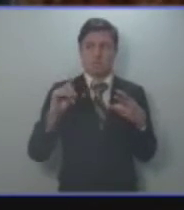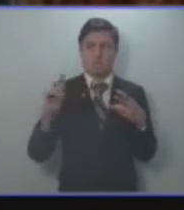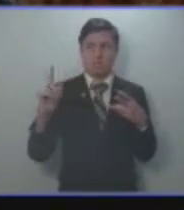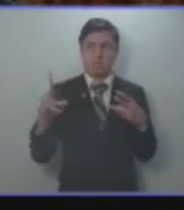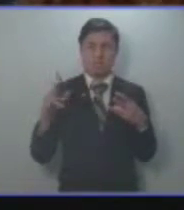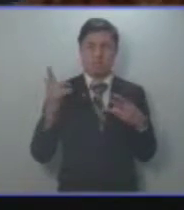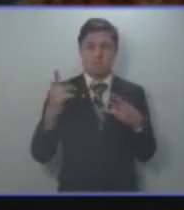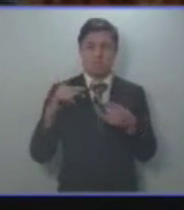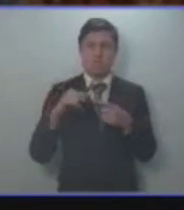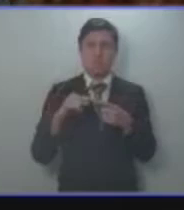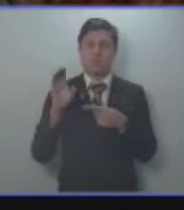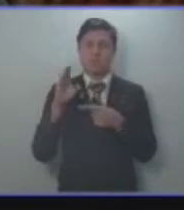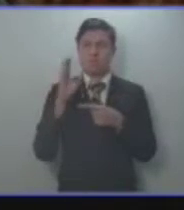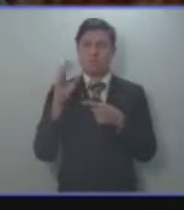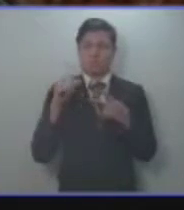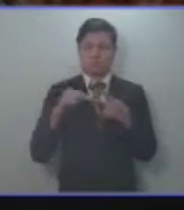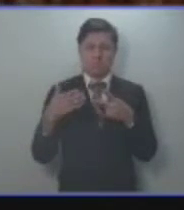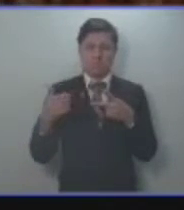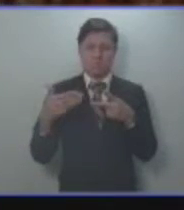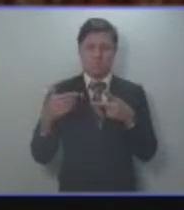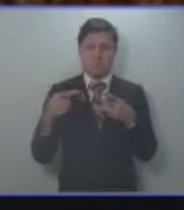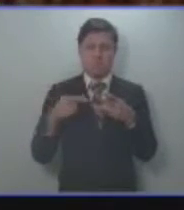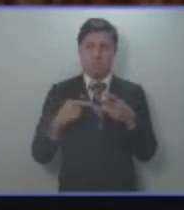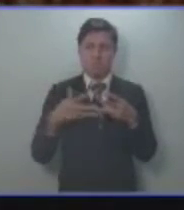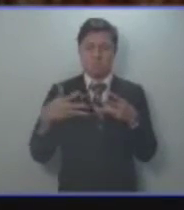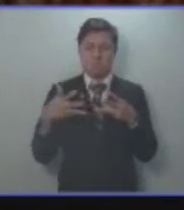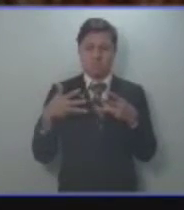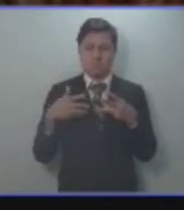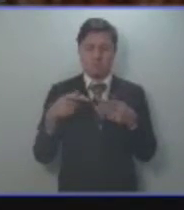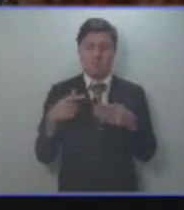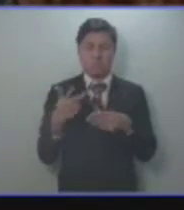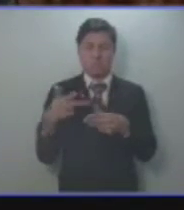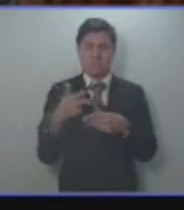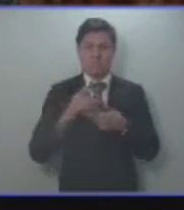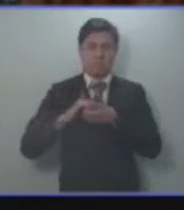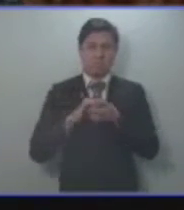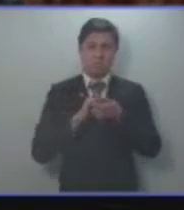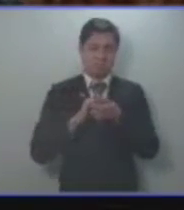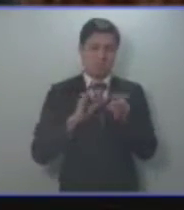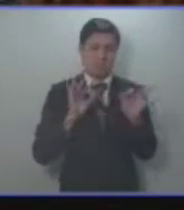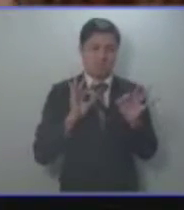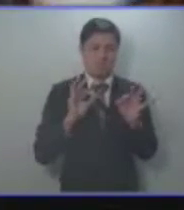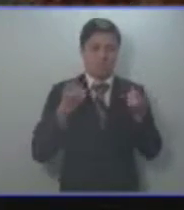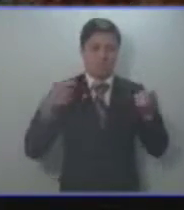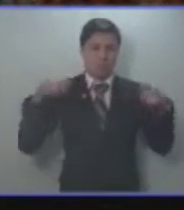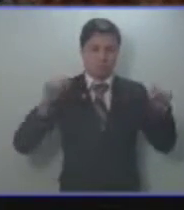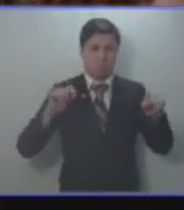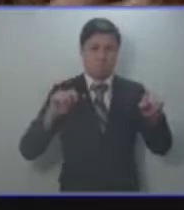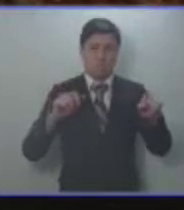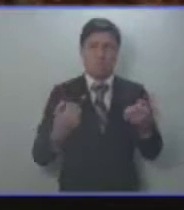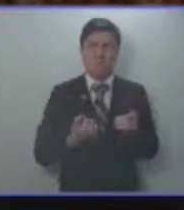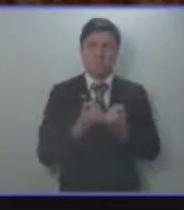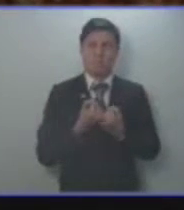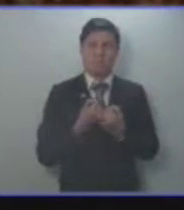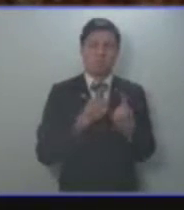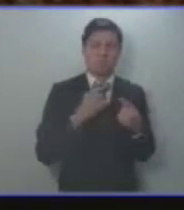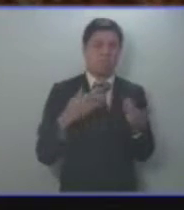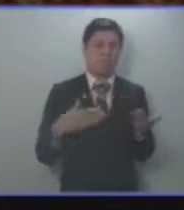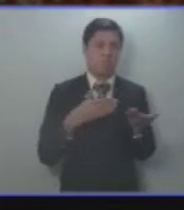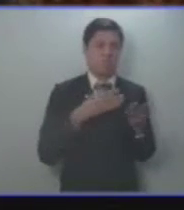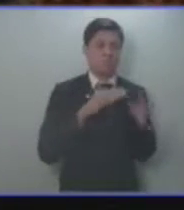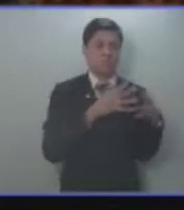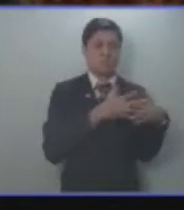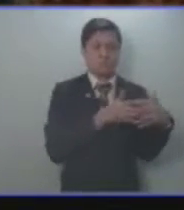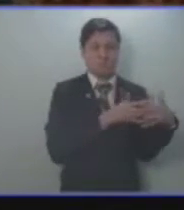Estados Unidos, que han hecho una alianza para poder mejorar los destinos y las conexiones tanto para Estados Unidos como para